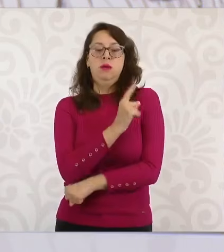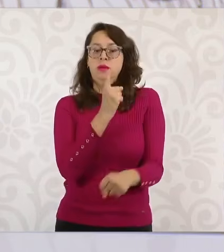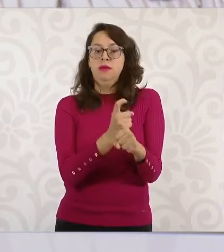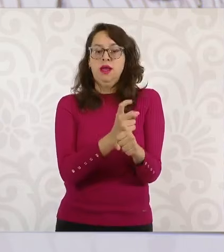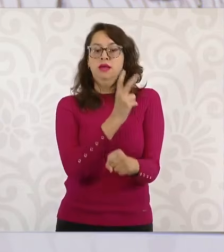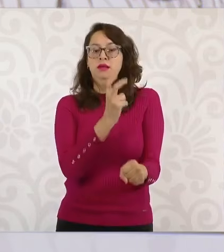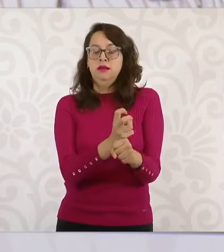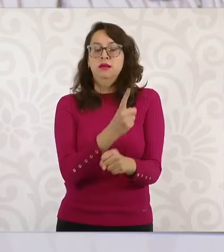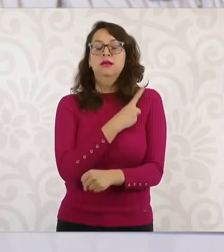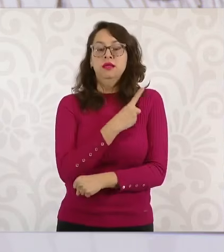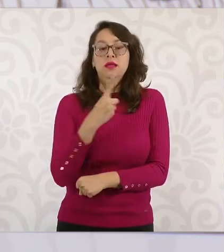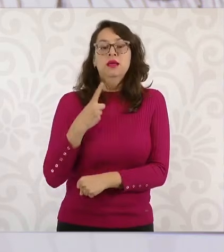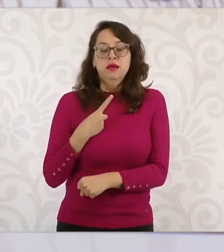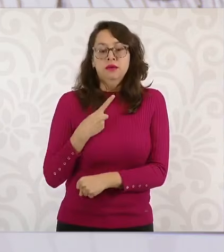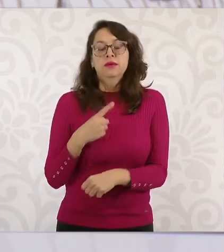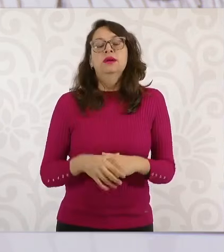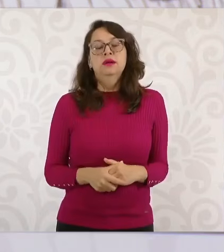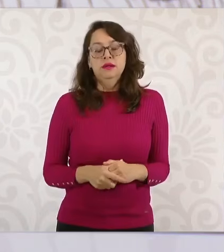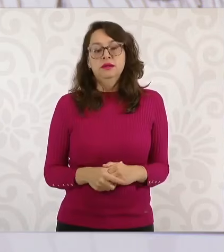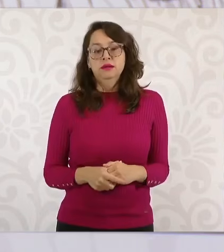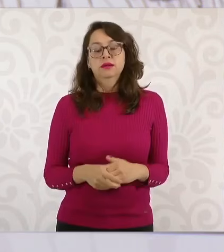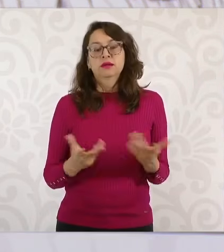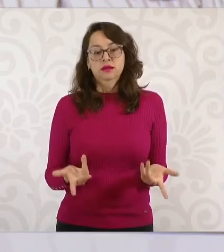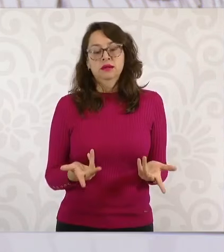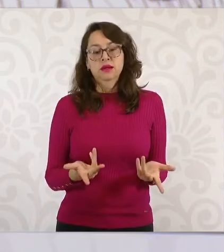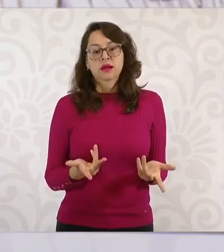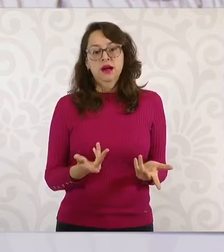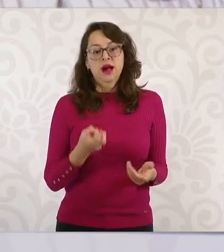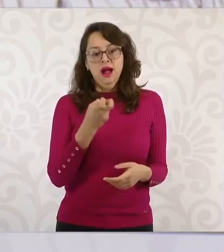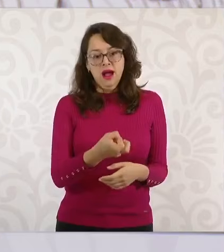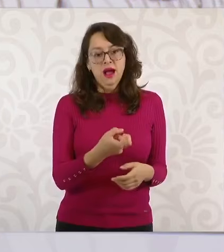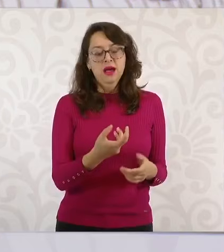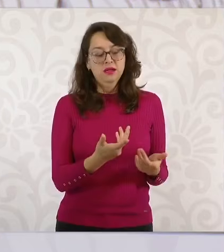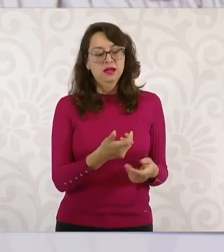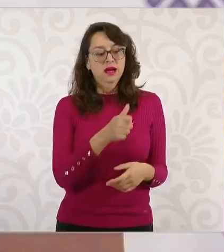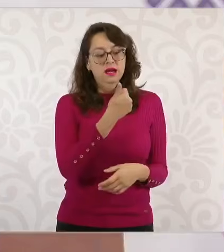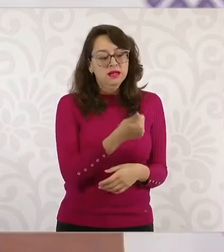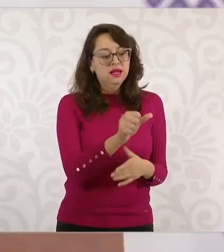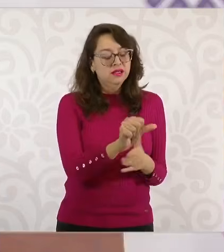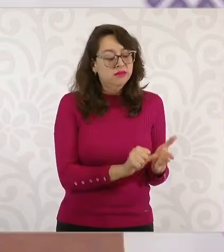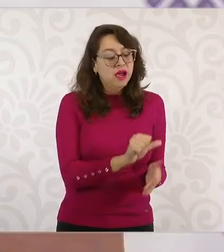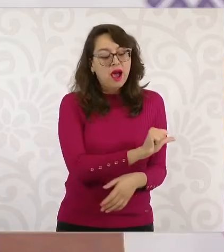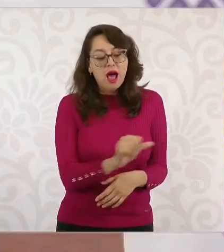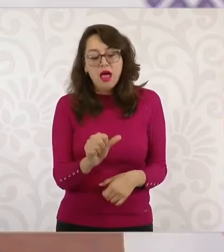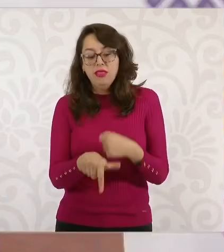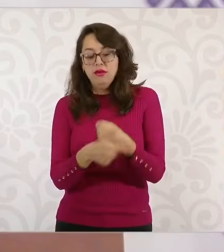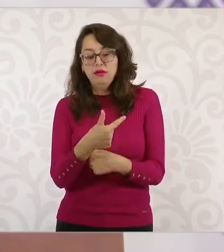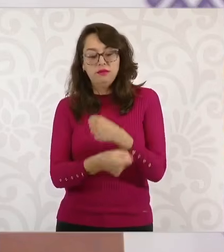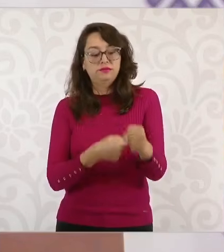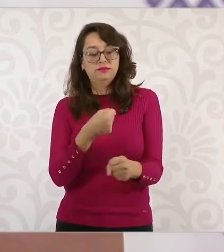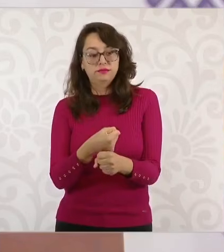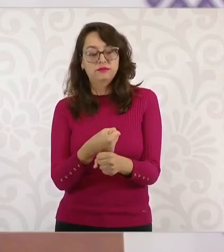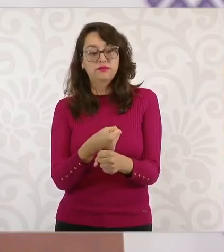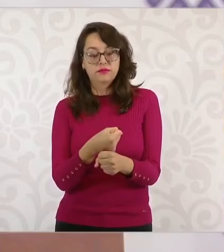vacunas. Se inició por el aumento en el número de casos a 6 meses, en 6 meses, aunque antes